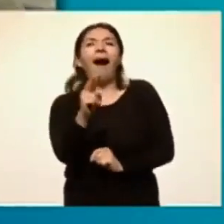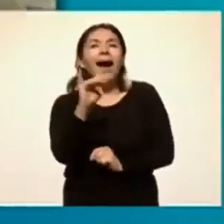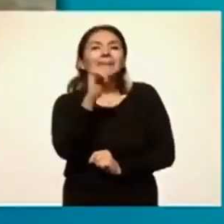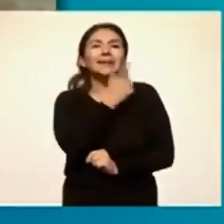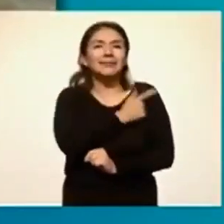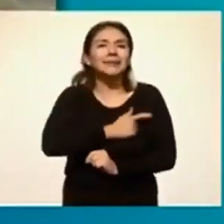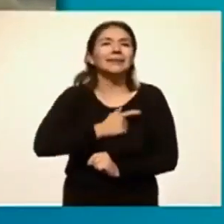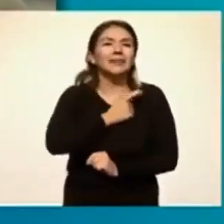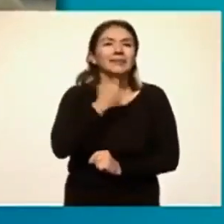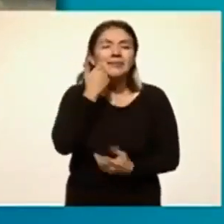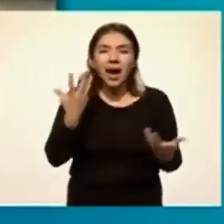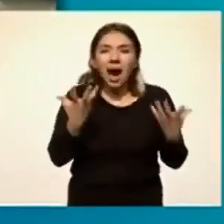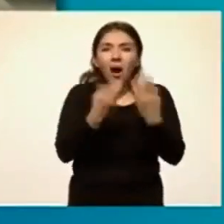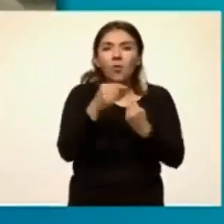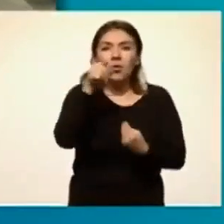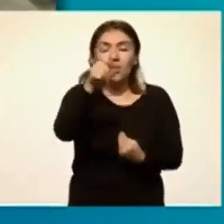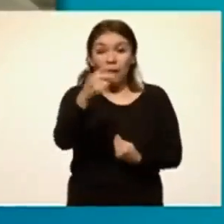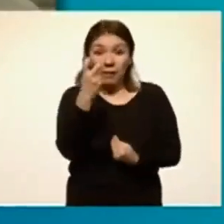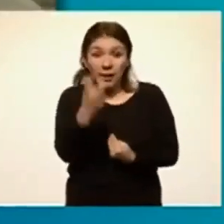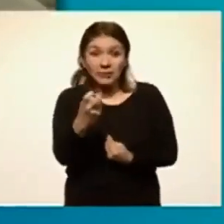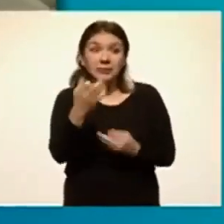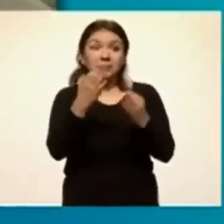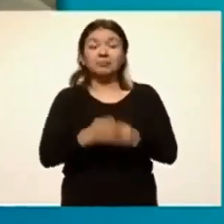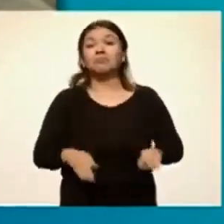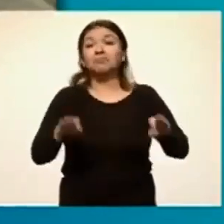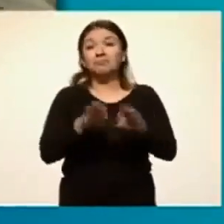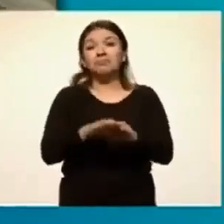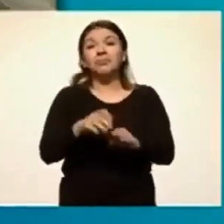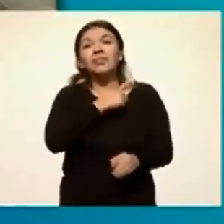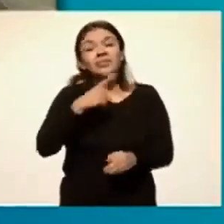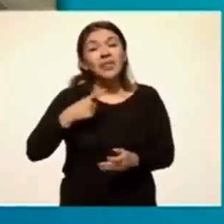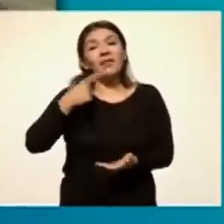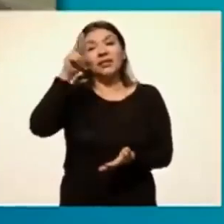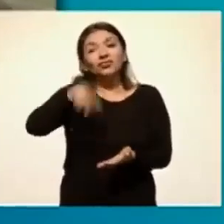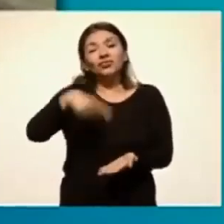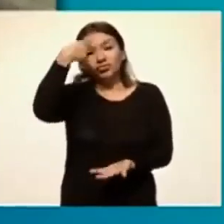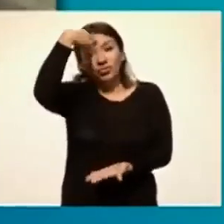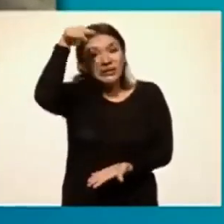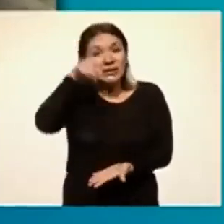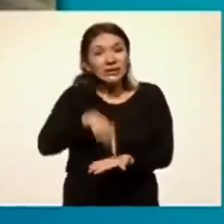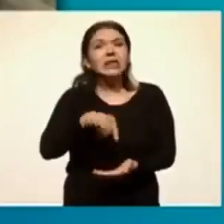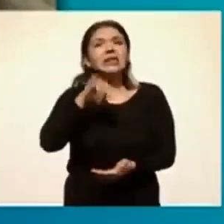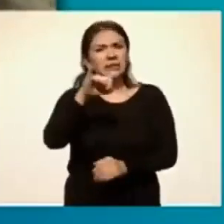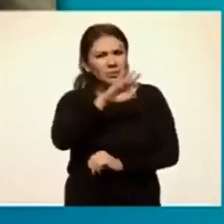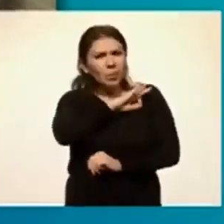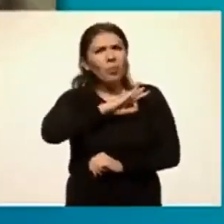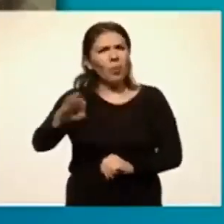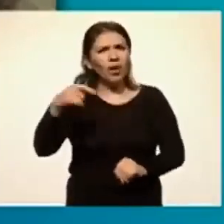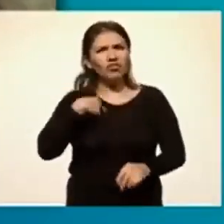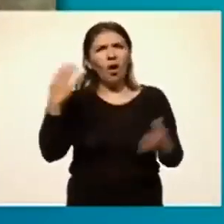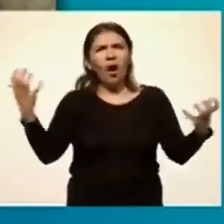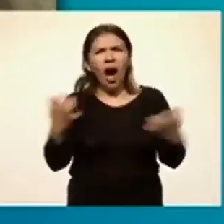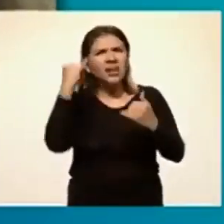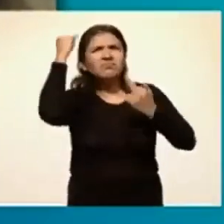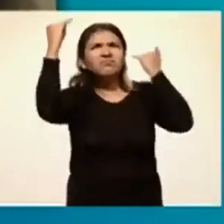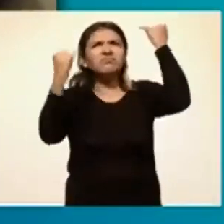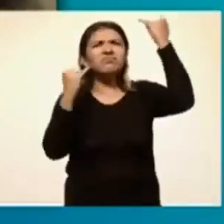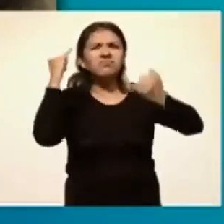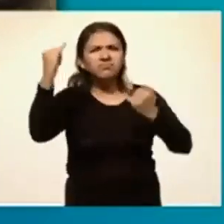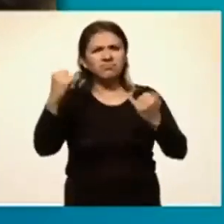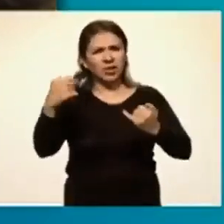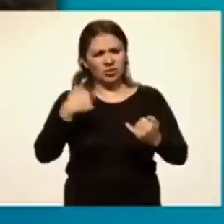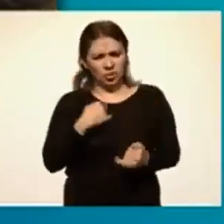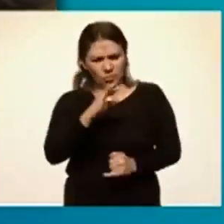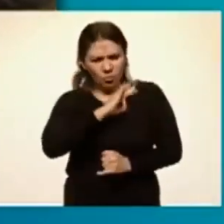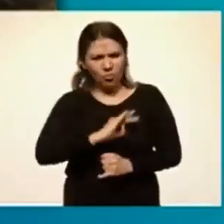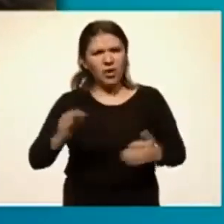está tratando de estar contigo, y en ese sentido es muy importante que nos creamos la posibilidad de poder ser creadores, de que creamos